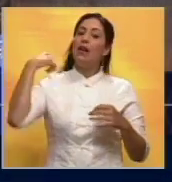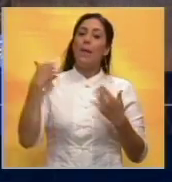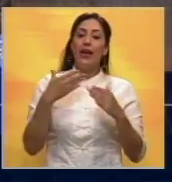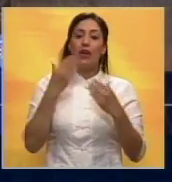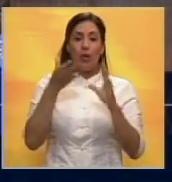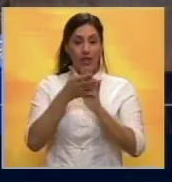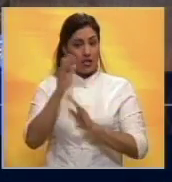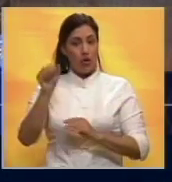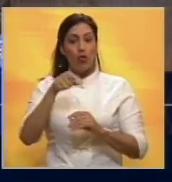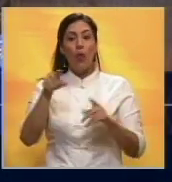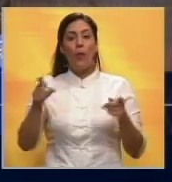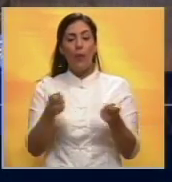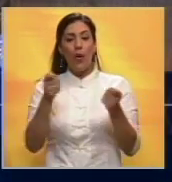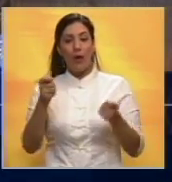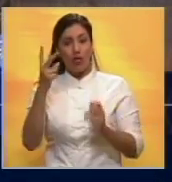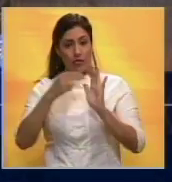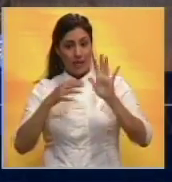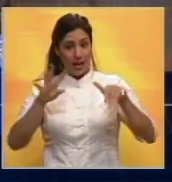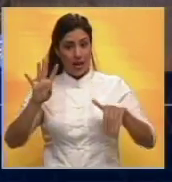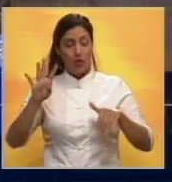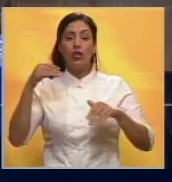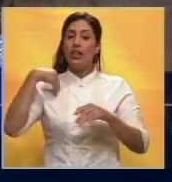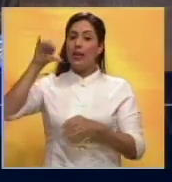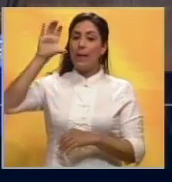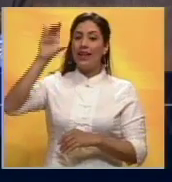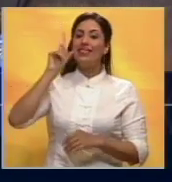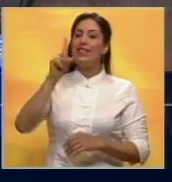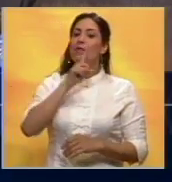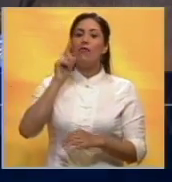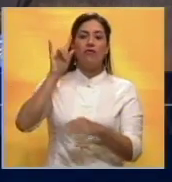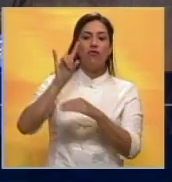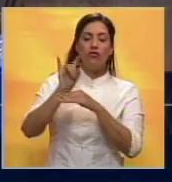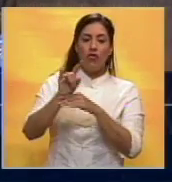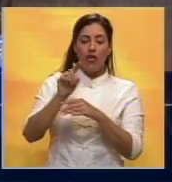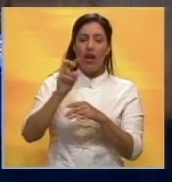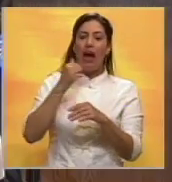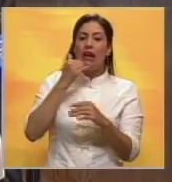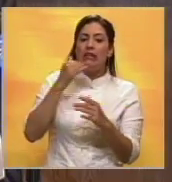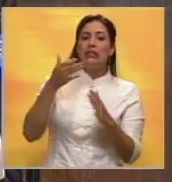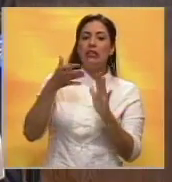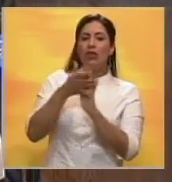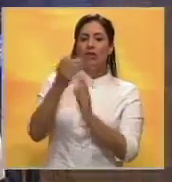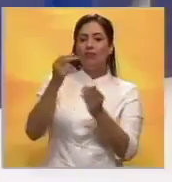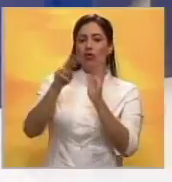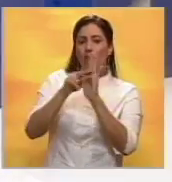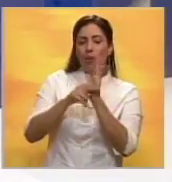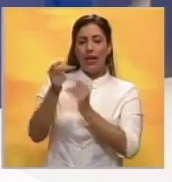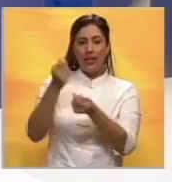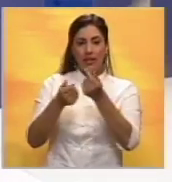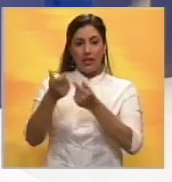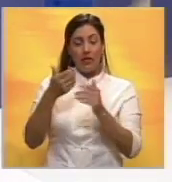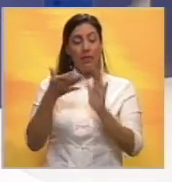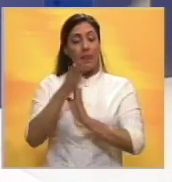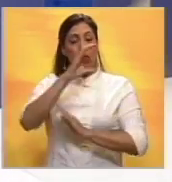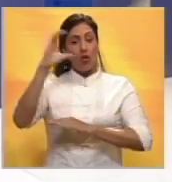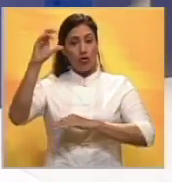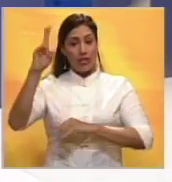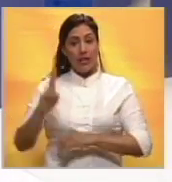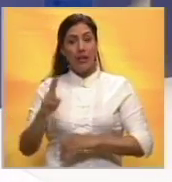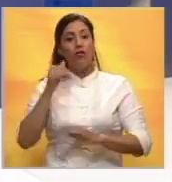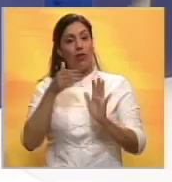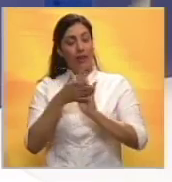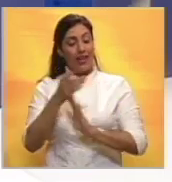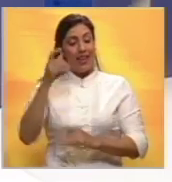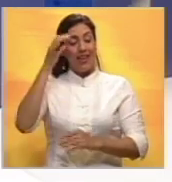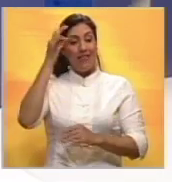determinar si las campañas de 2014 en su país violaron las normas de financiamiento en Costa Rica la fiscalía